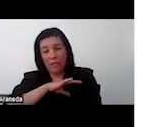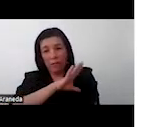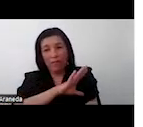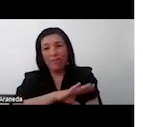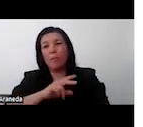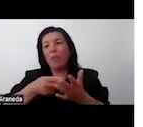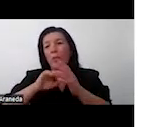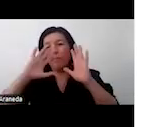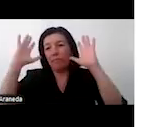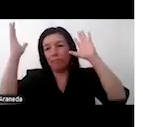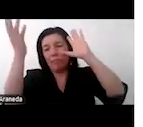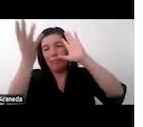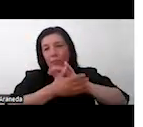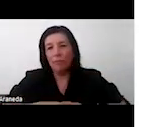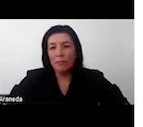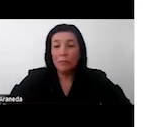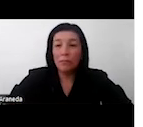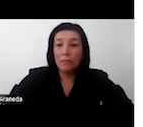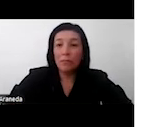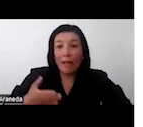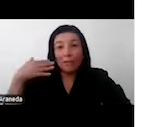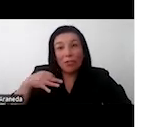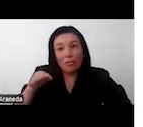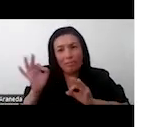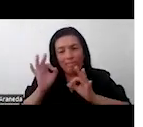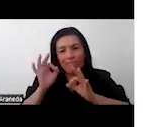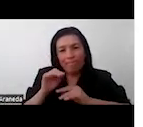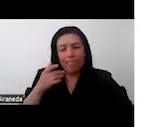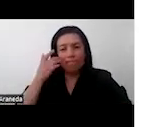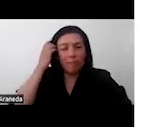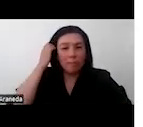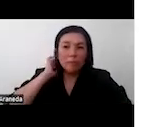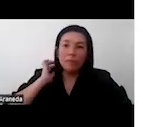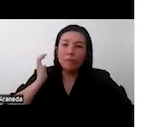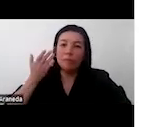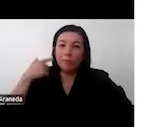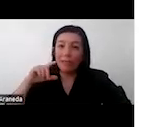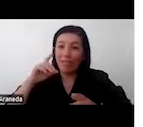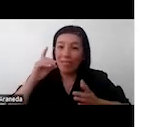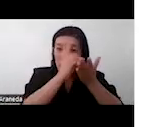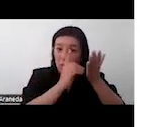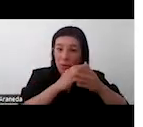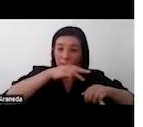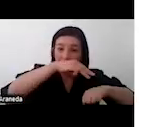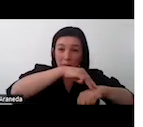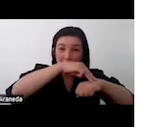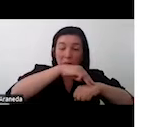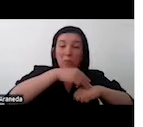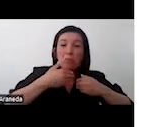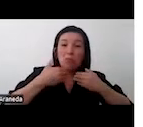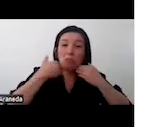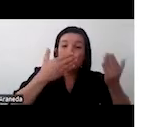medioambientales. Yo recién les comentaba que la lámina del Marga Marga la distribuimos